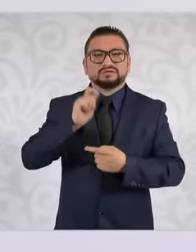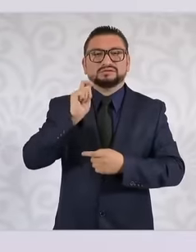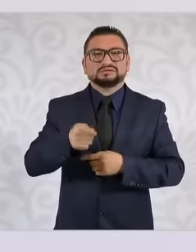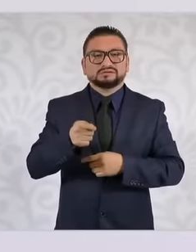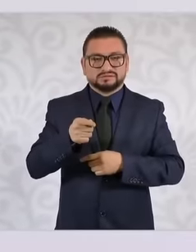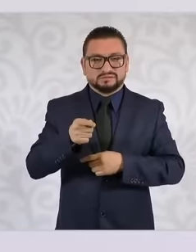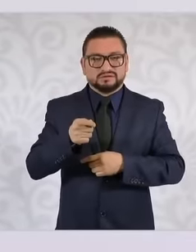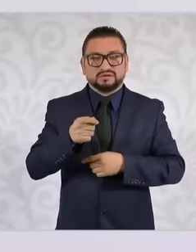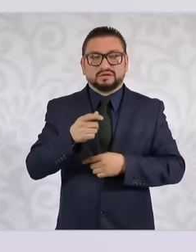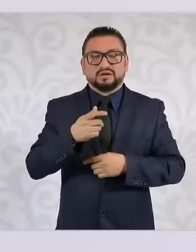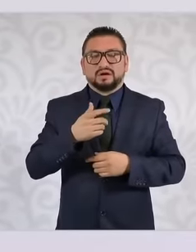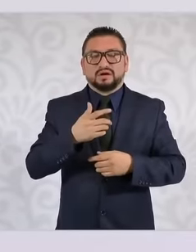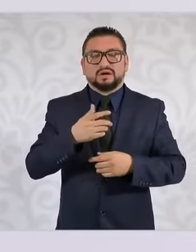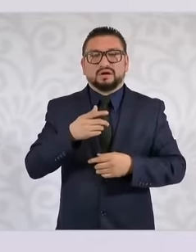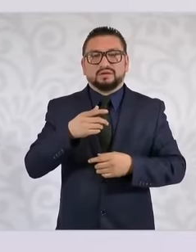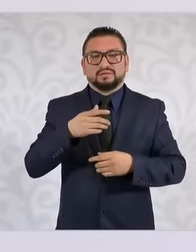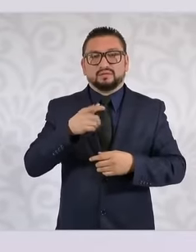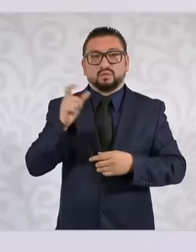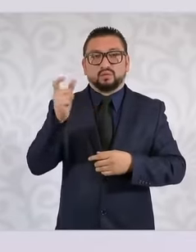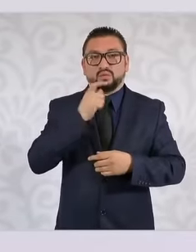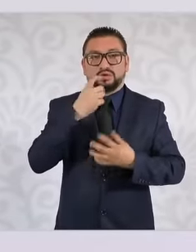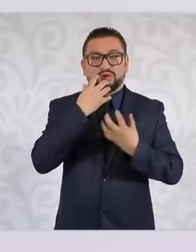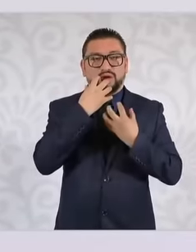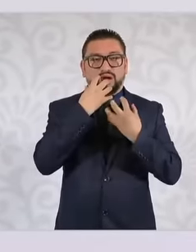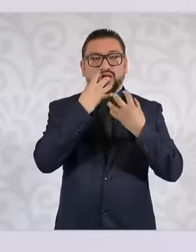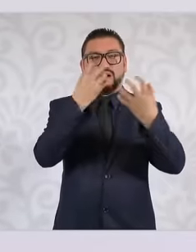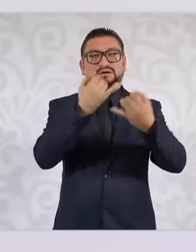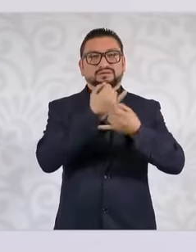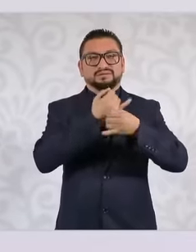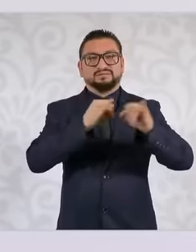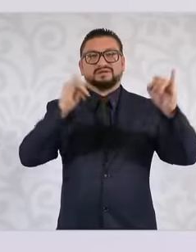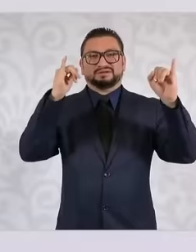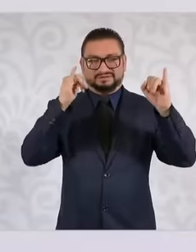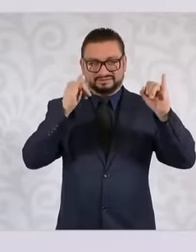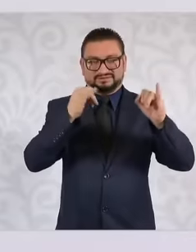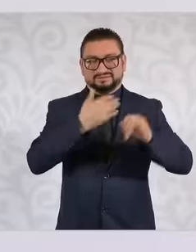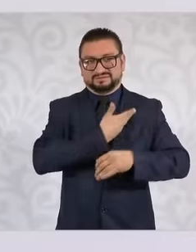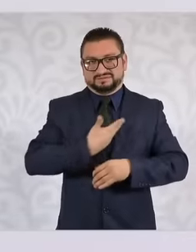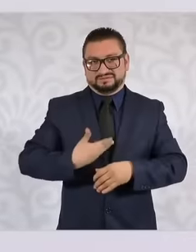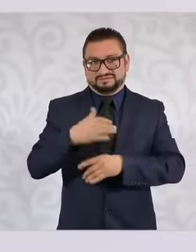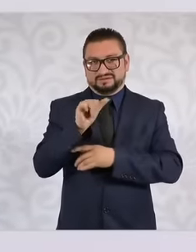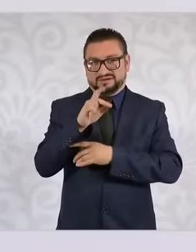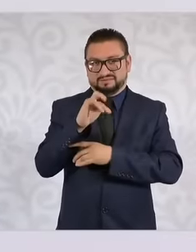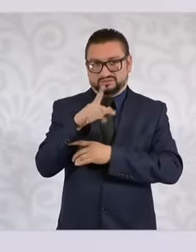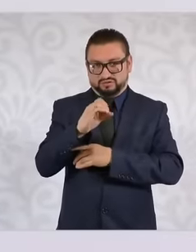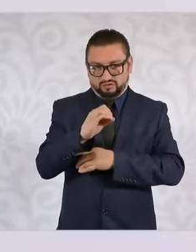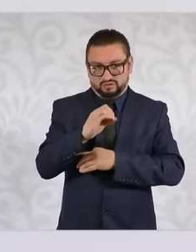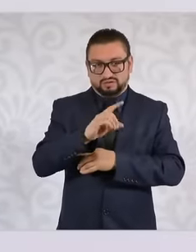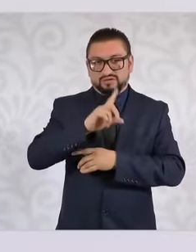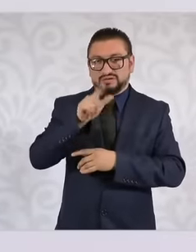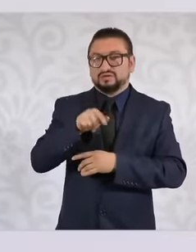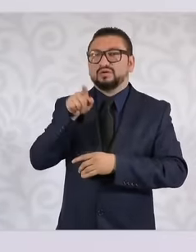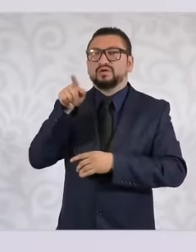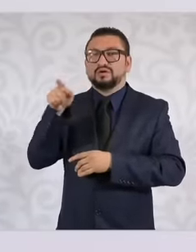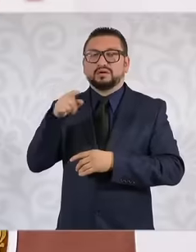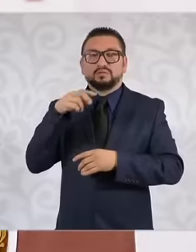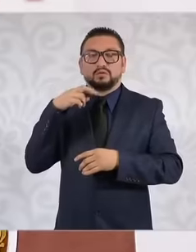pequeño que, después del grito de independencia del presidente Andrés Manuel López Obrador, se hizo